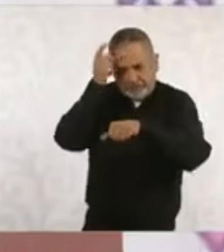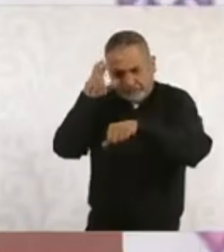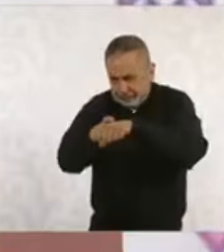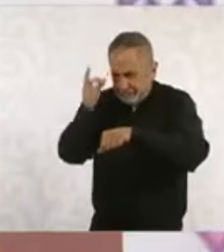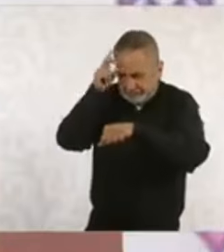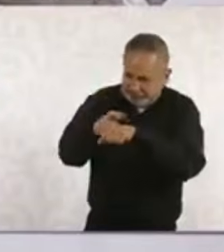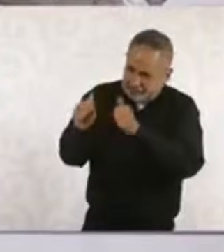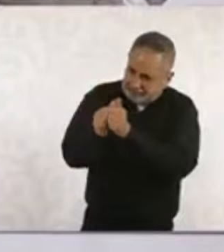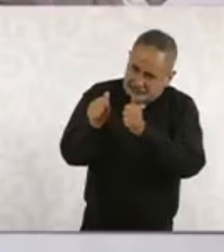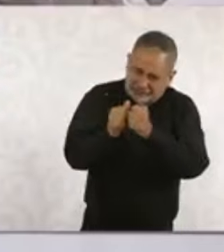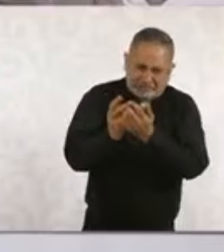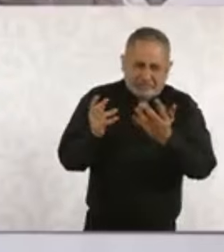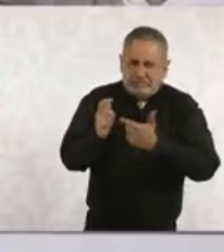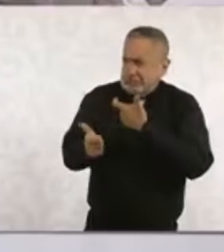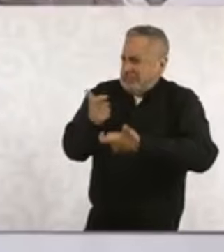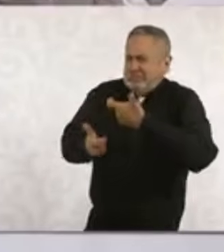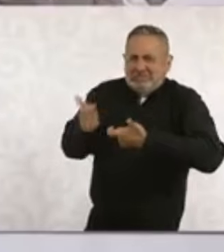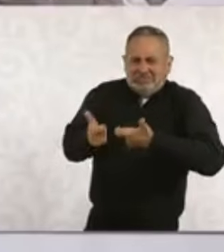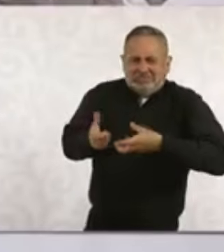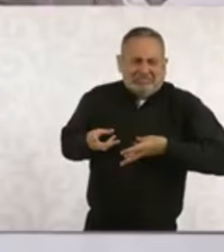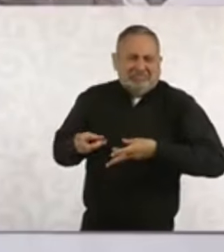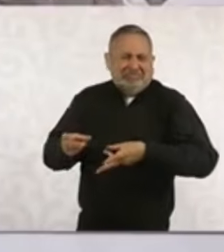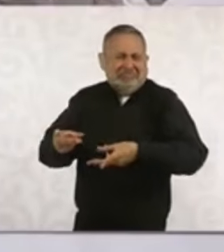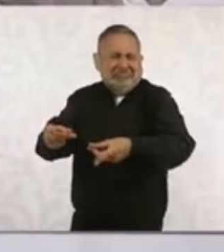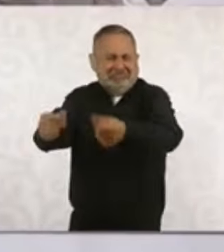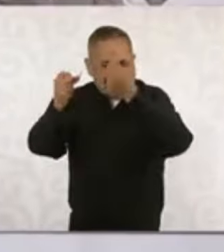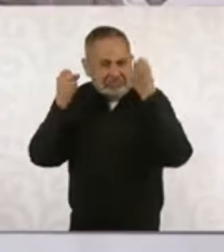de los adjuntos. Es decir, aumentaron la burocracia